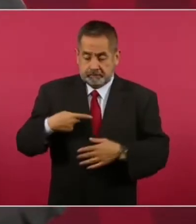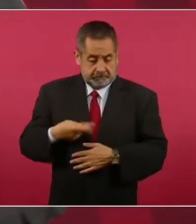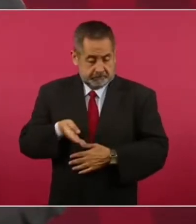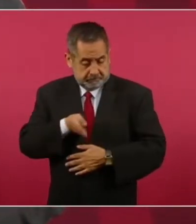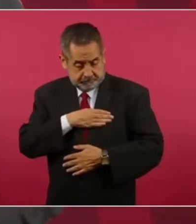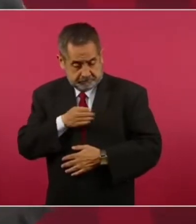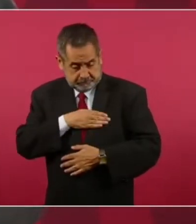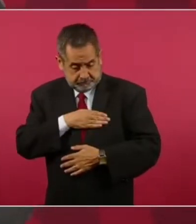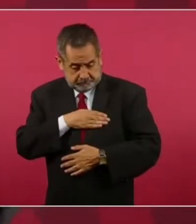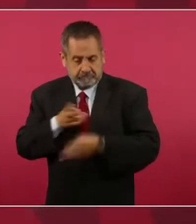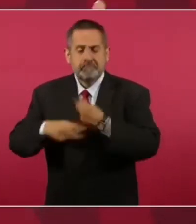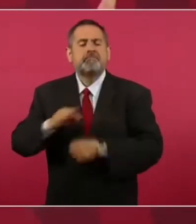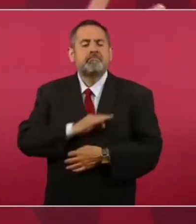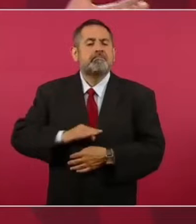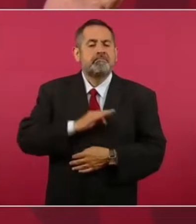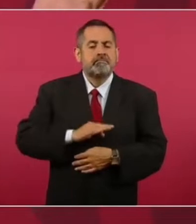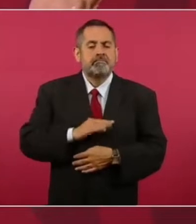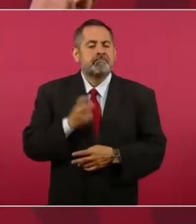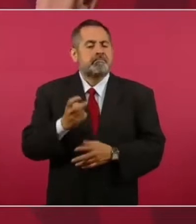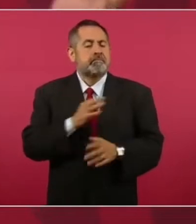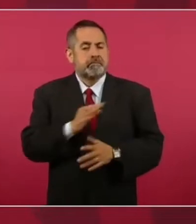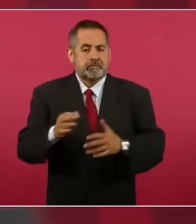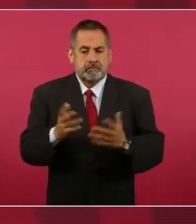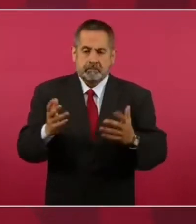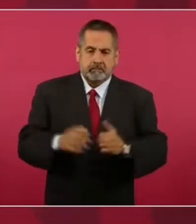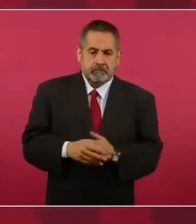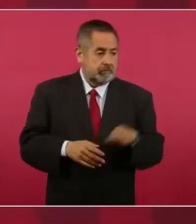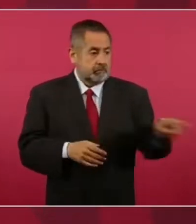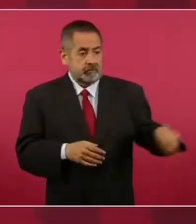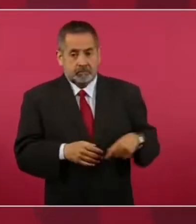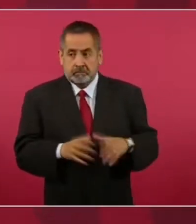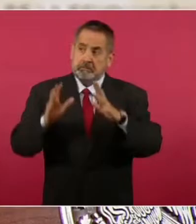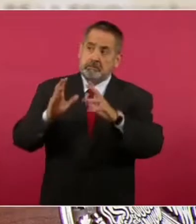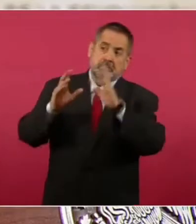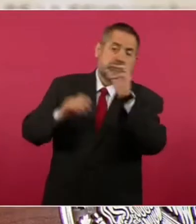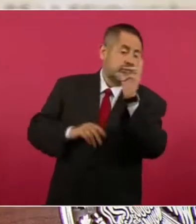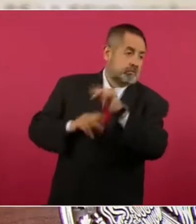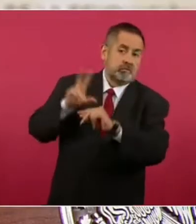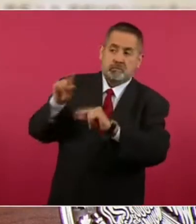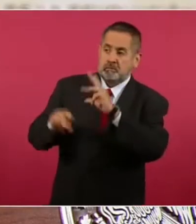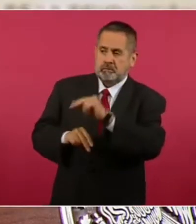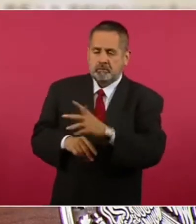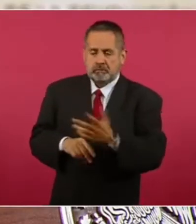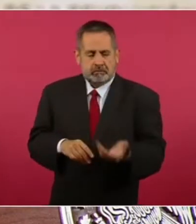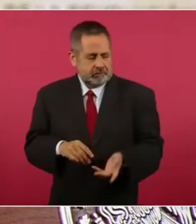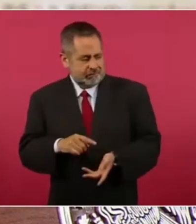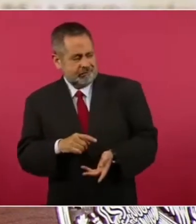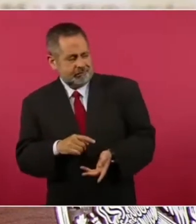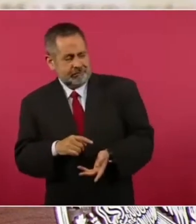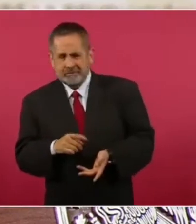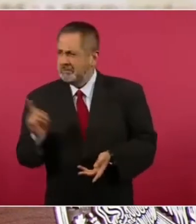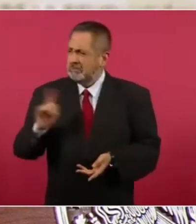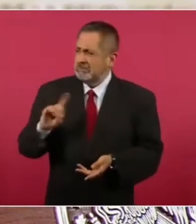ser felices. Y por eso, qué barbaridad, les extraña,